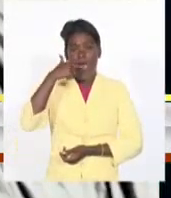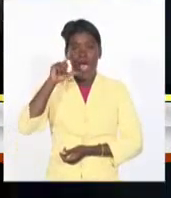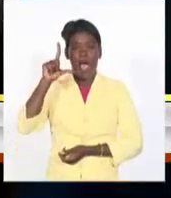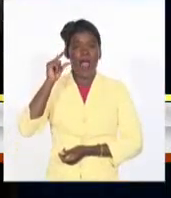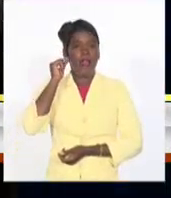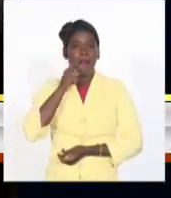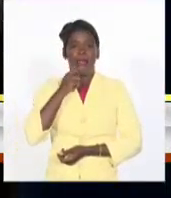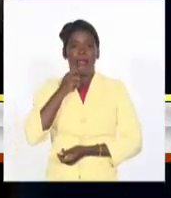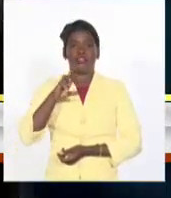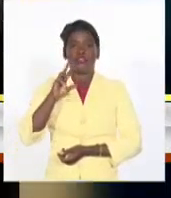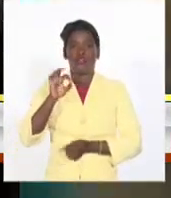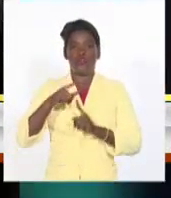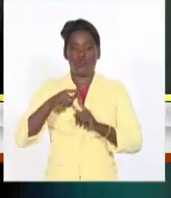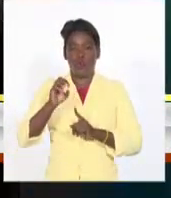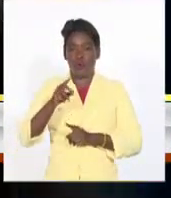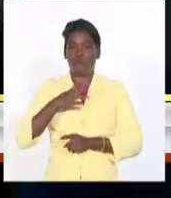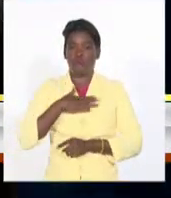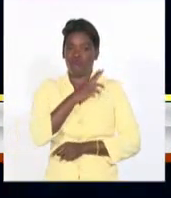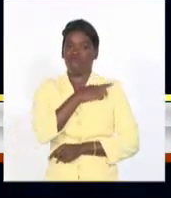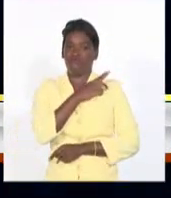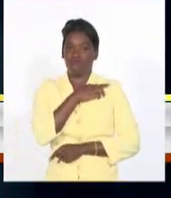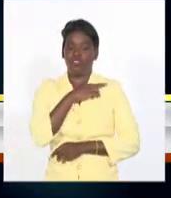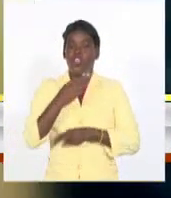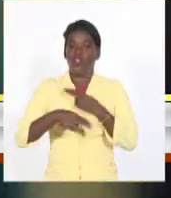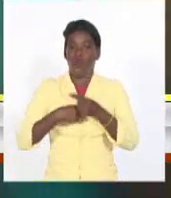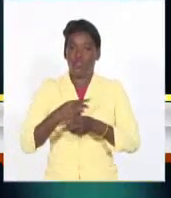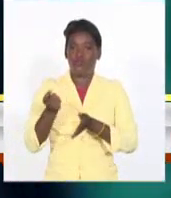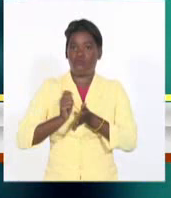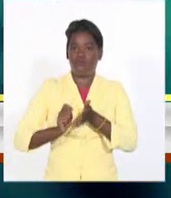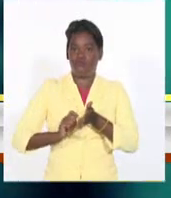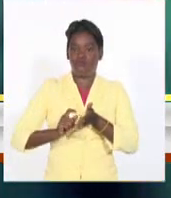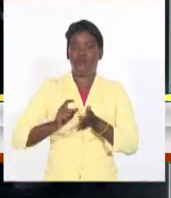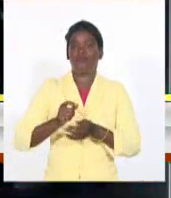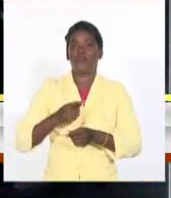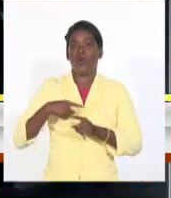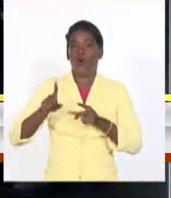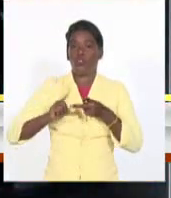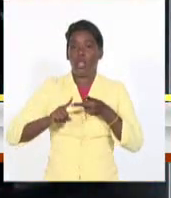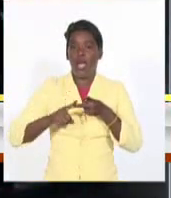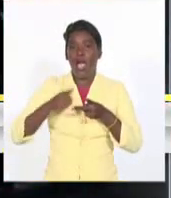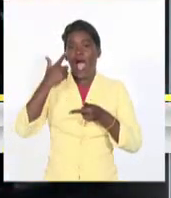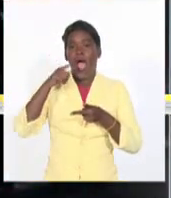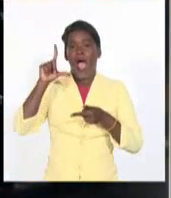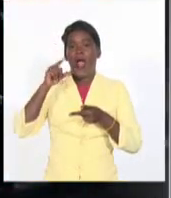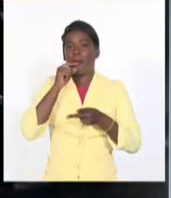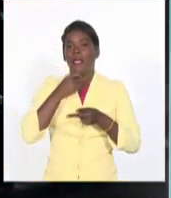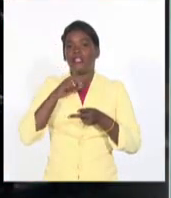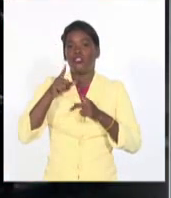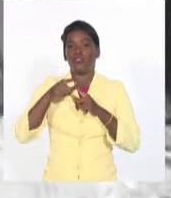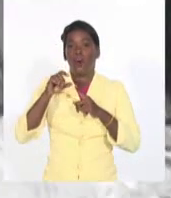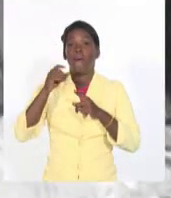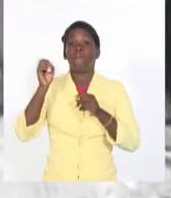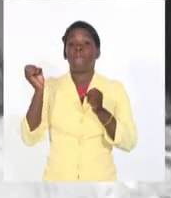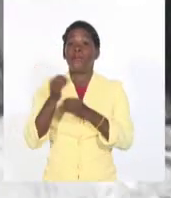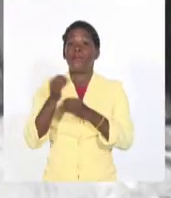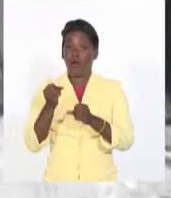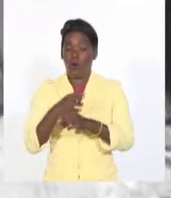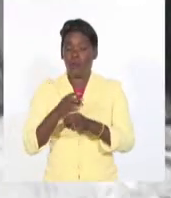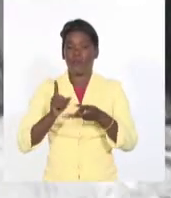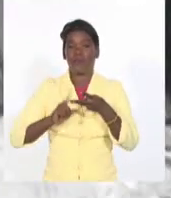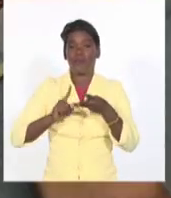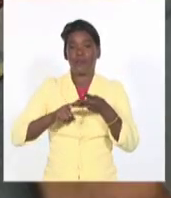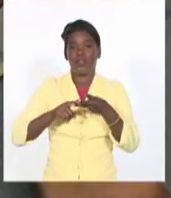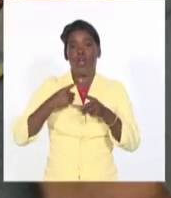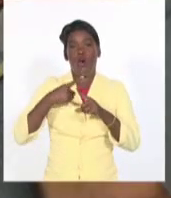de Abilio Esteves, dirigida por Roberto Blanco, y La Niñita Querida, de Virgilio Piñera, compuesta en escena de Carlos